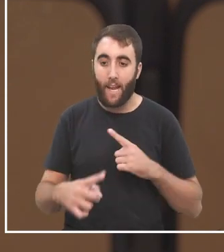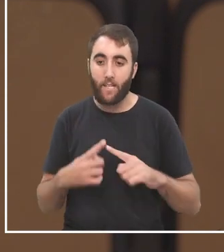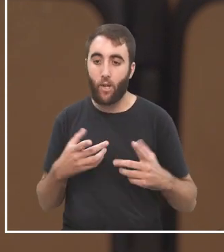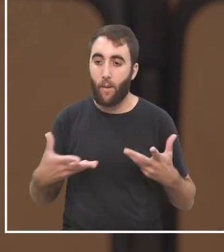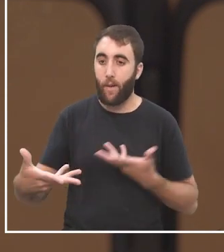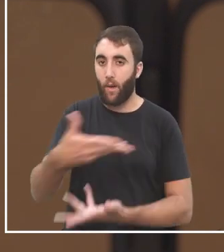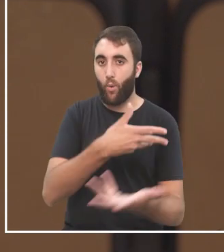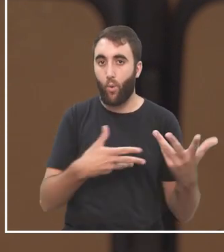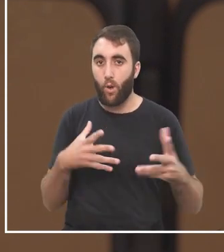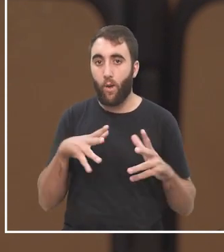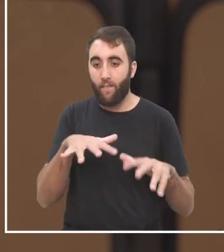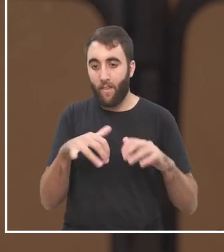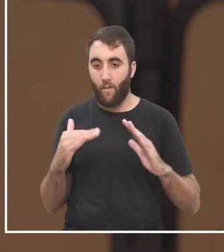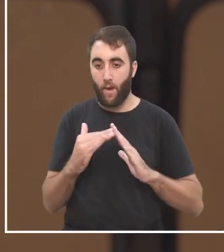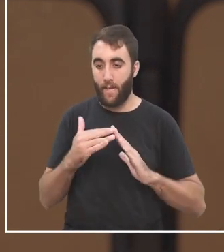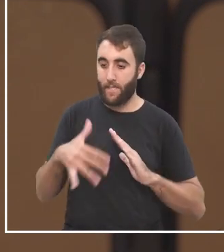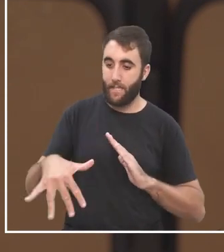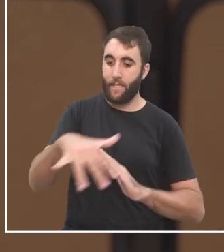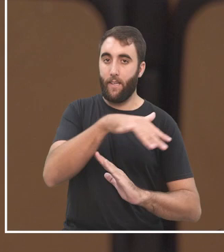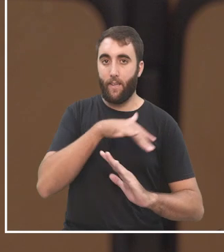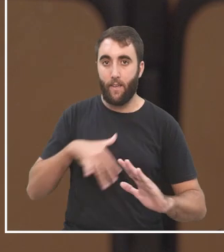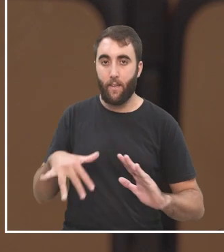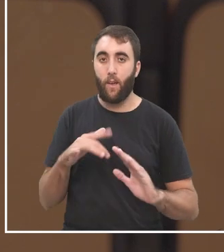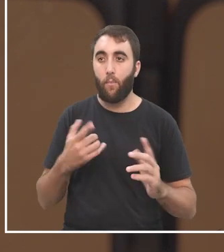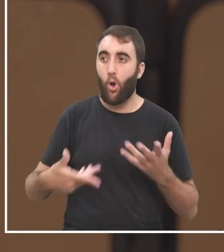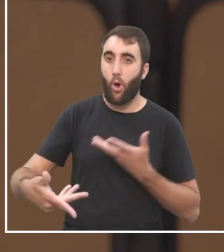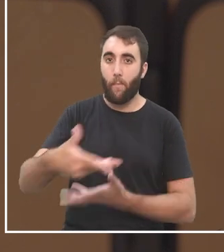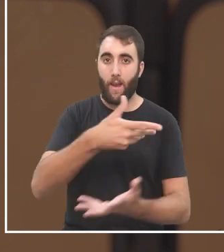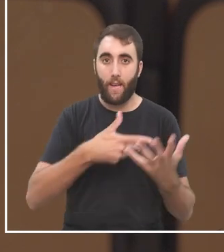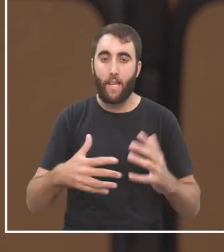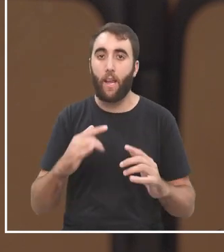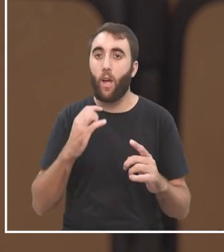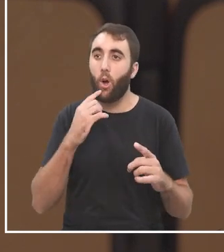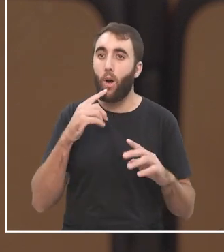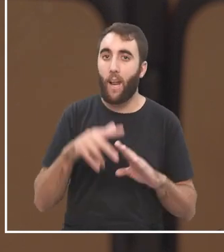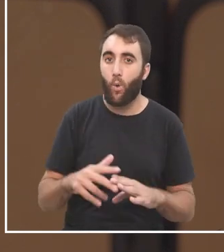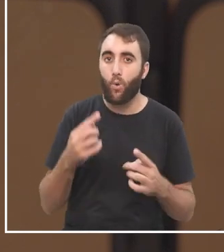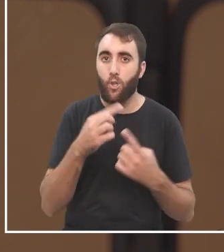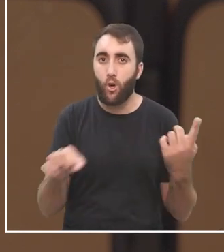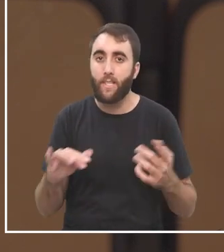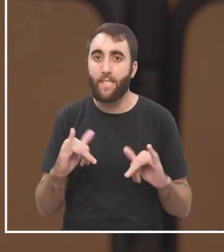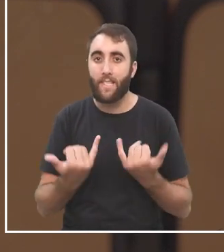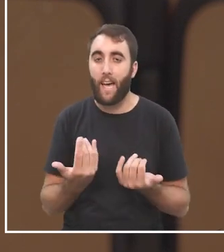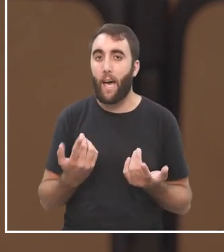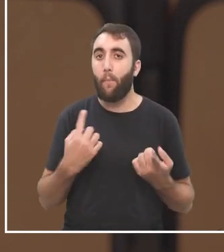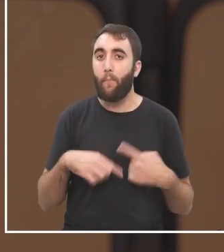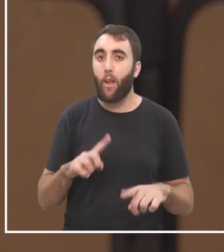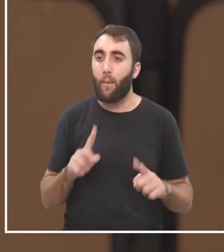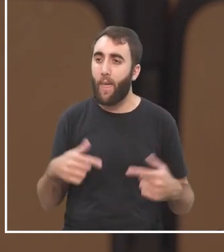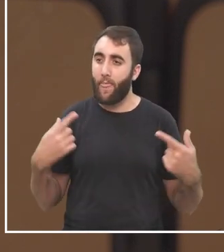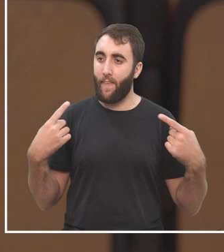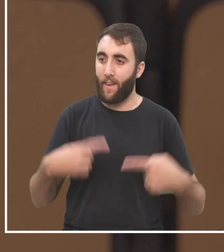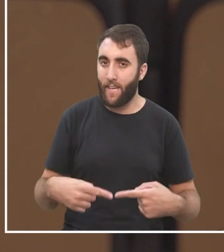con la comunidad que forma parte de tu entorno, de compartir recursos con esa comunidad, pero también de